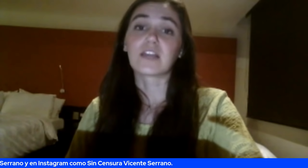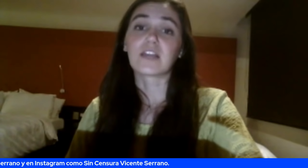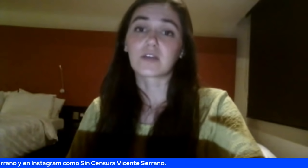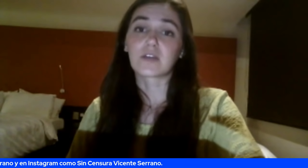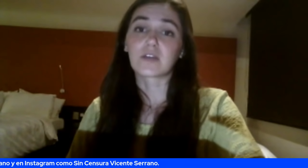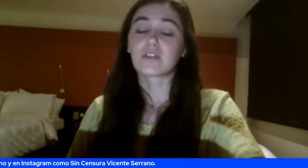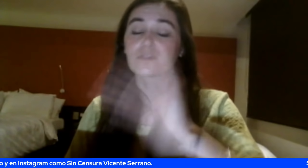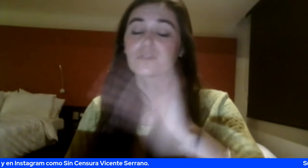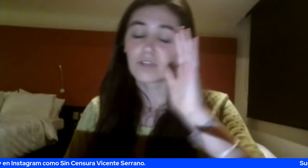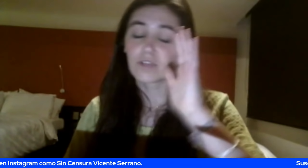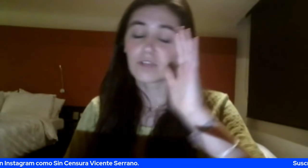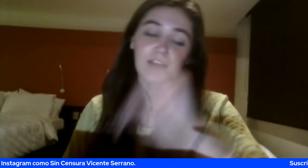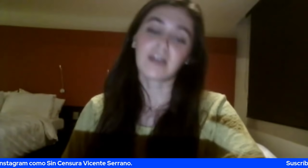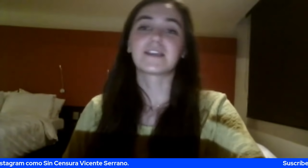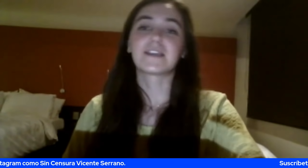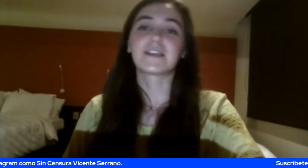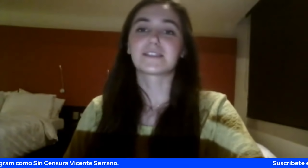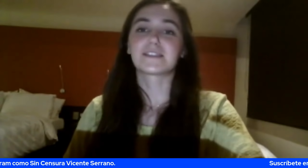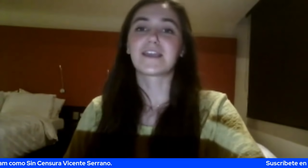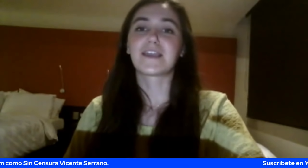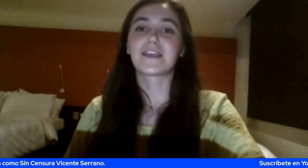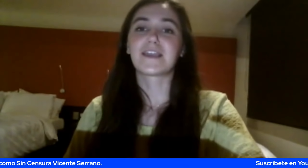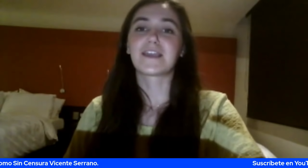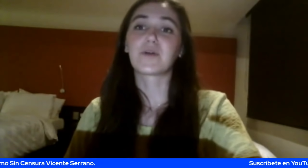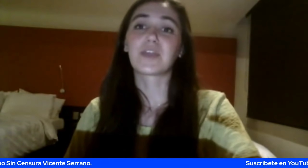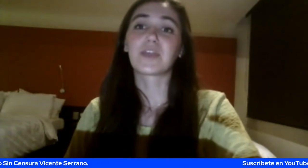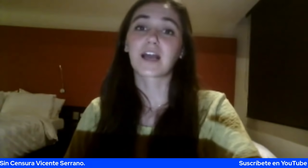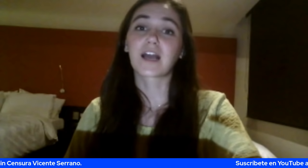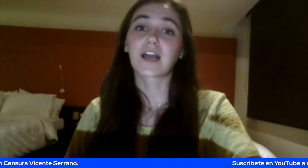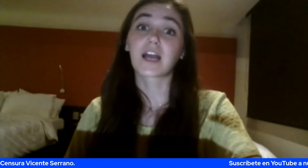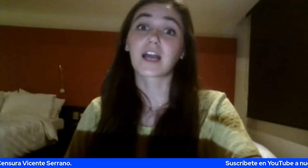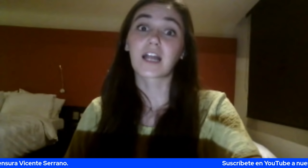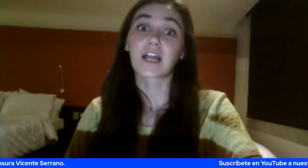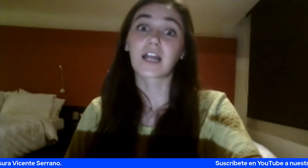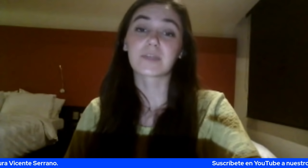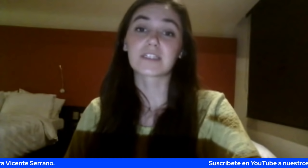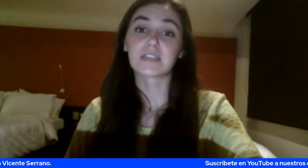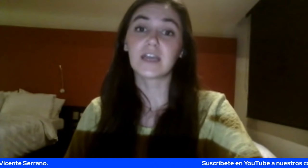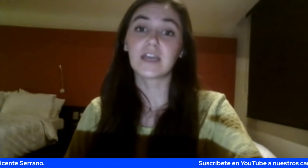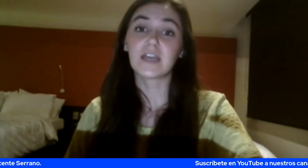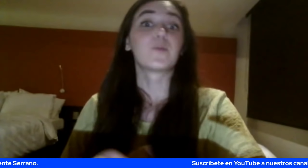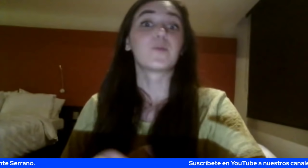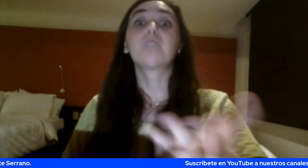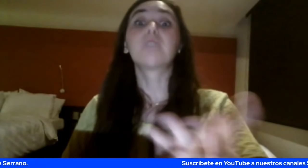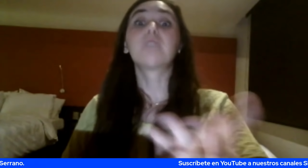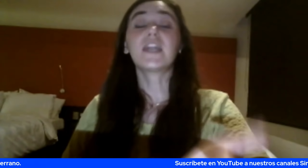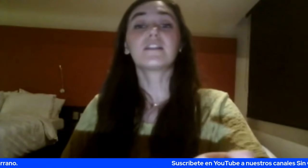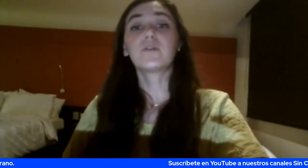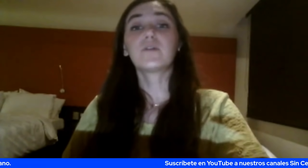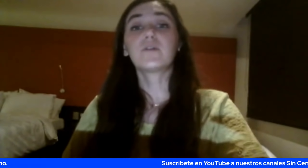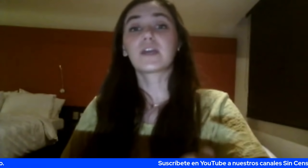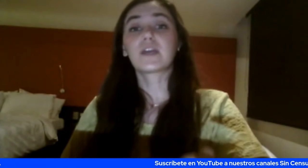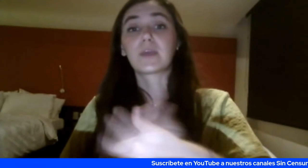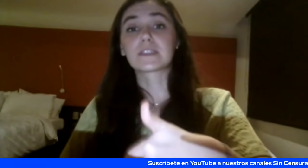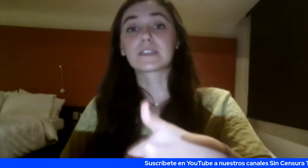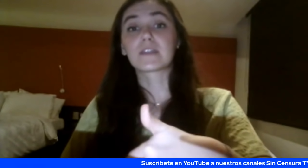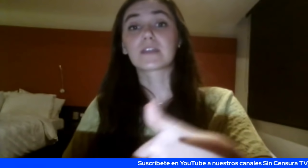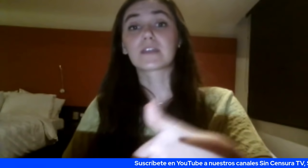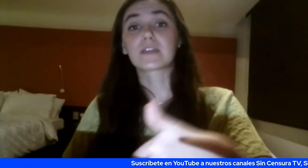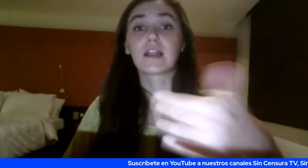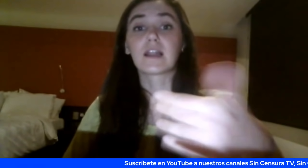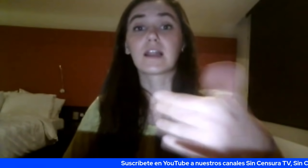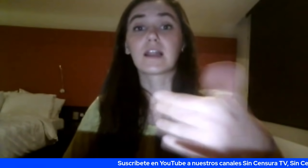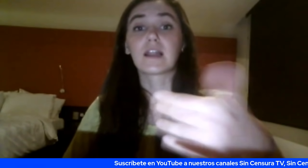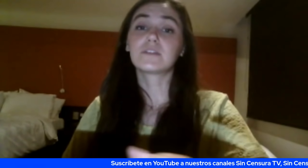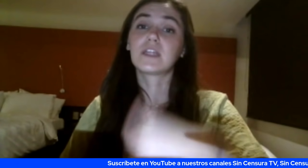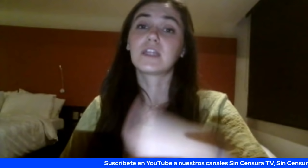elección, que Dios no lo quiera, de nuevo llegaran a ganar la presidencia, pues tuvieran de nuevo que presentarse